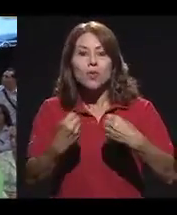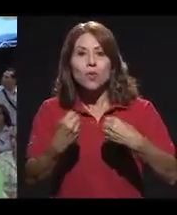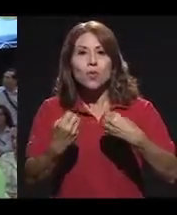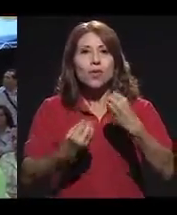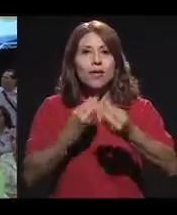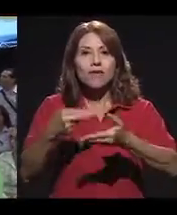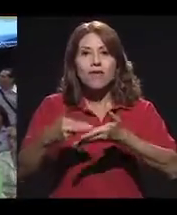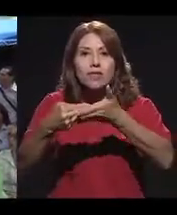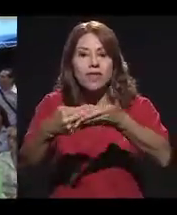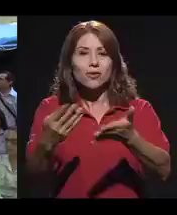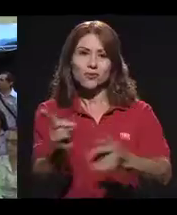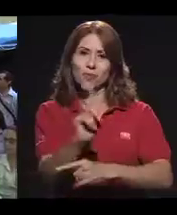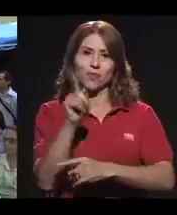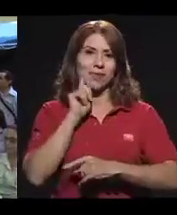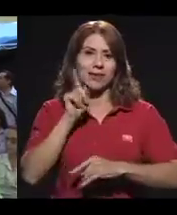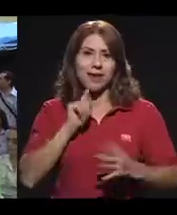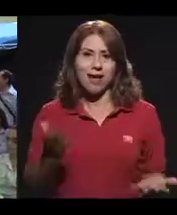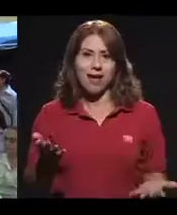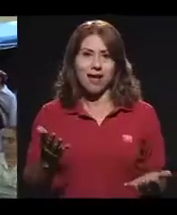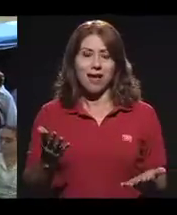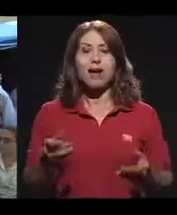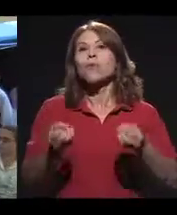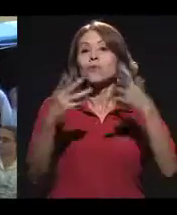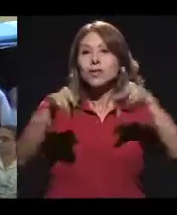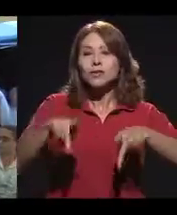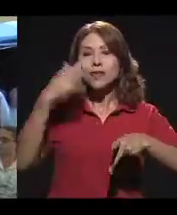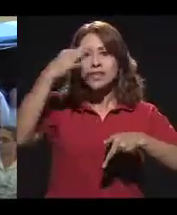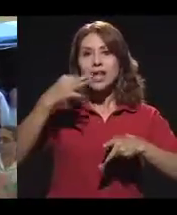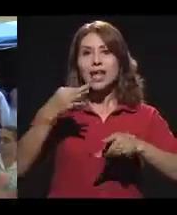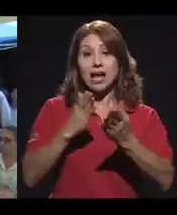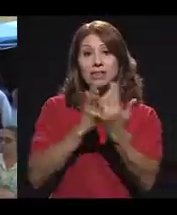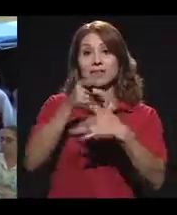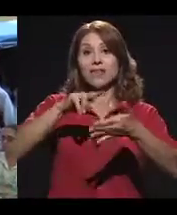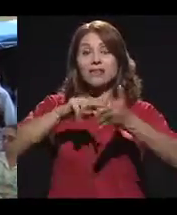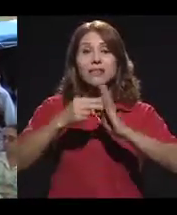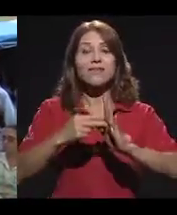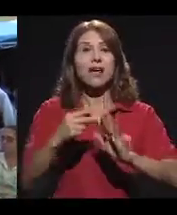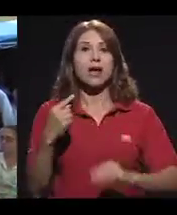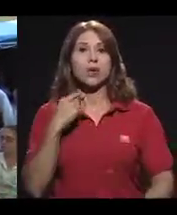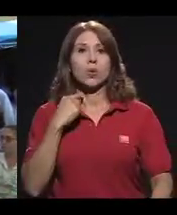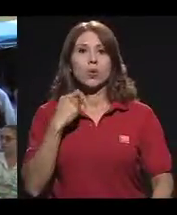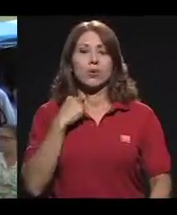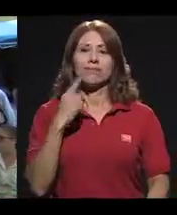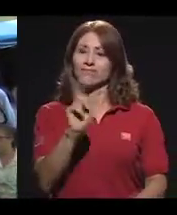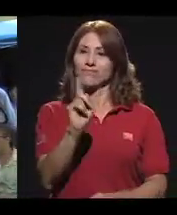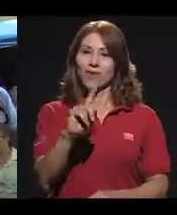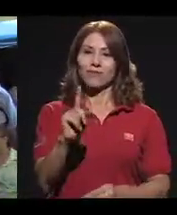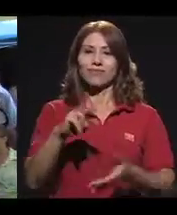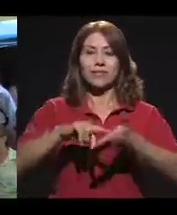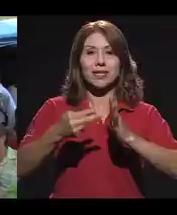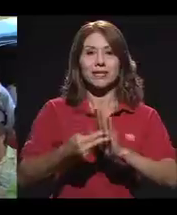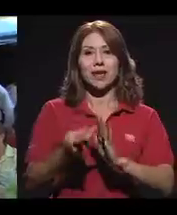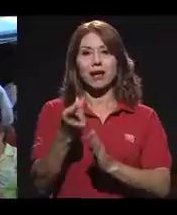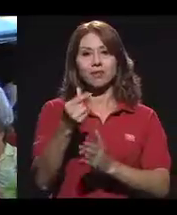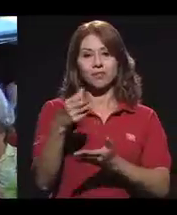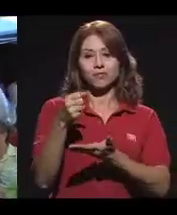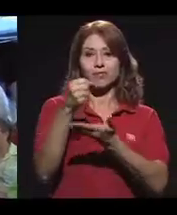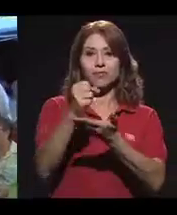creer que la accesibilidad implica muchos más costos y ya acabamos de plantear lo que no es así, que es una inversión.